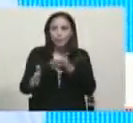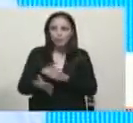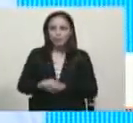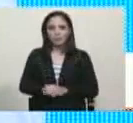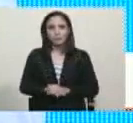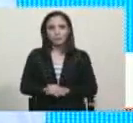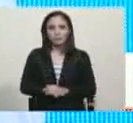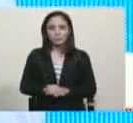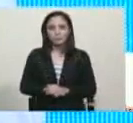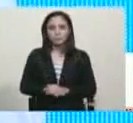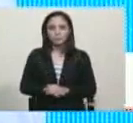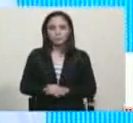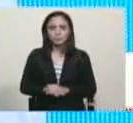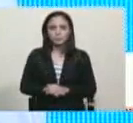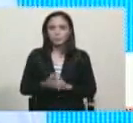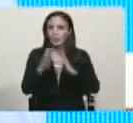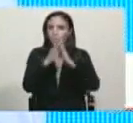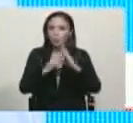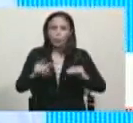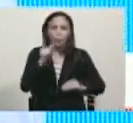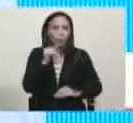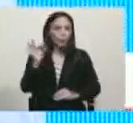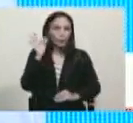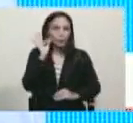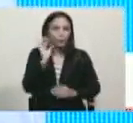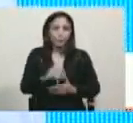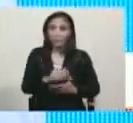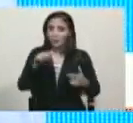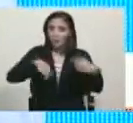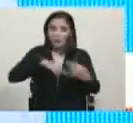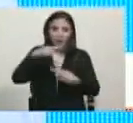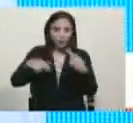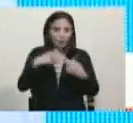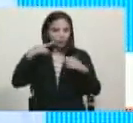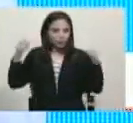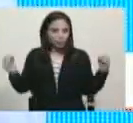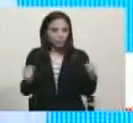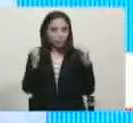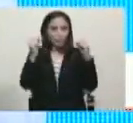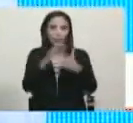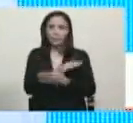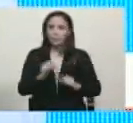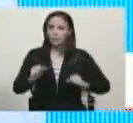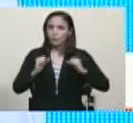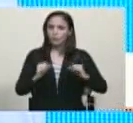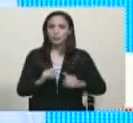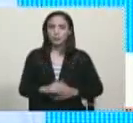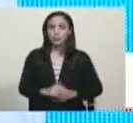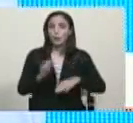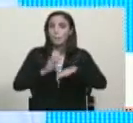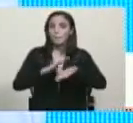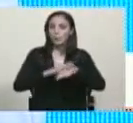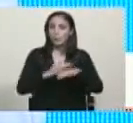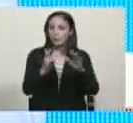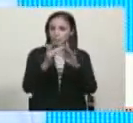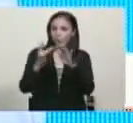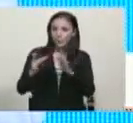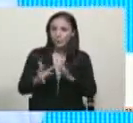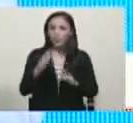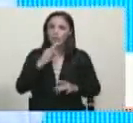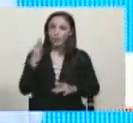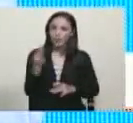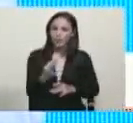y la sanidad para todos y para todas. La revolución sigue más viva que nunca allí, porque está en la